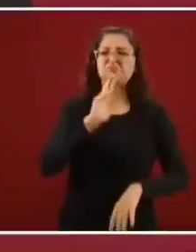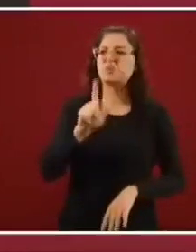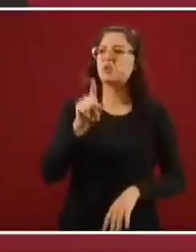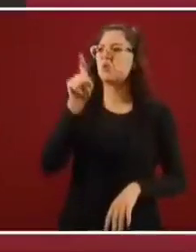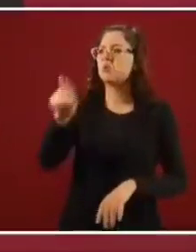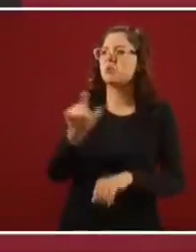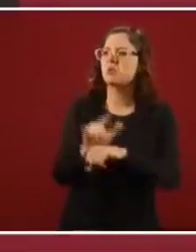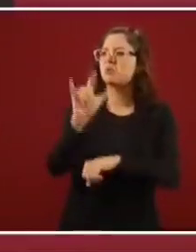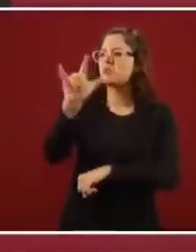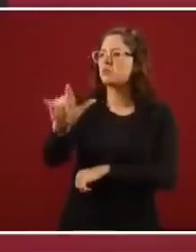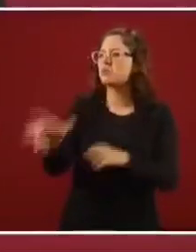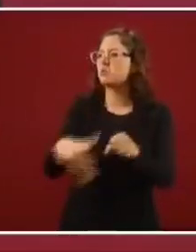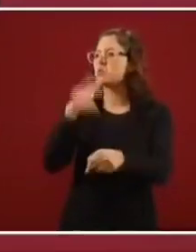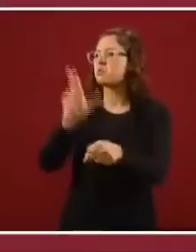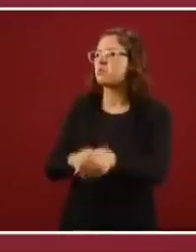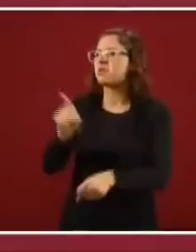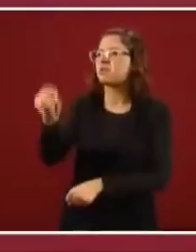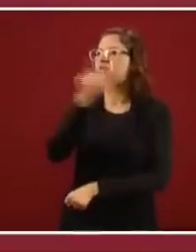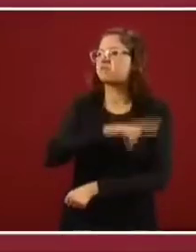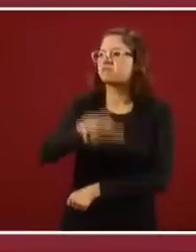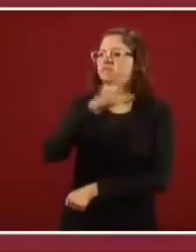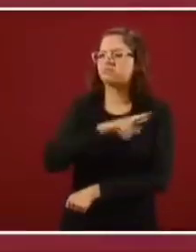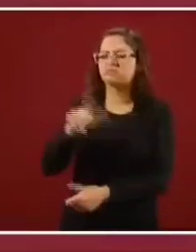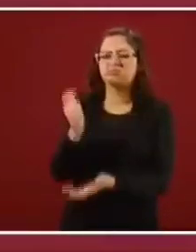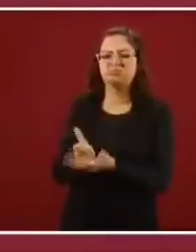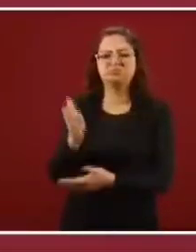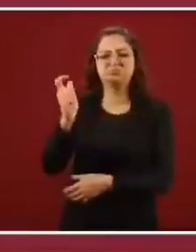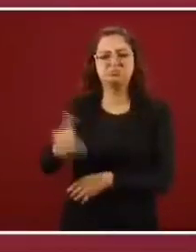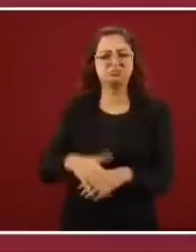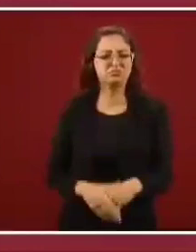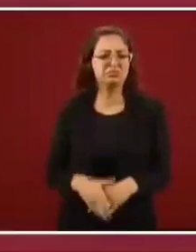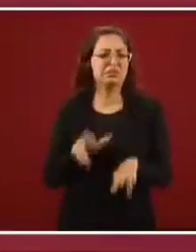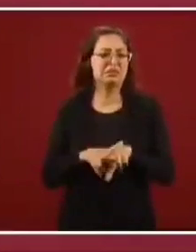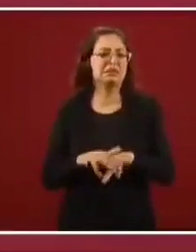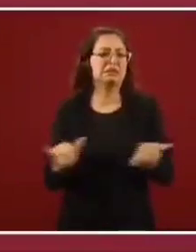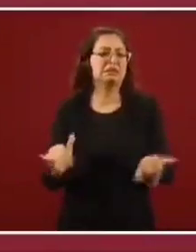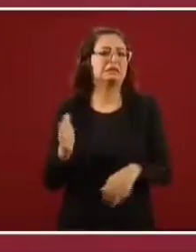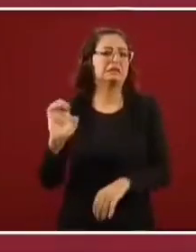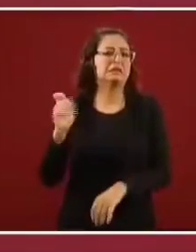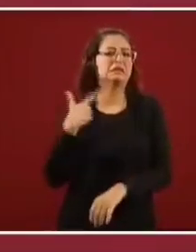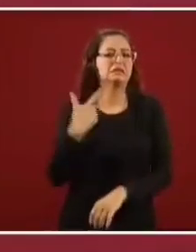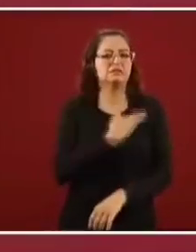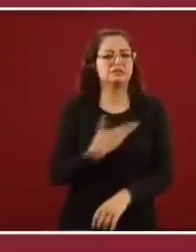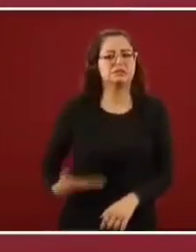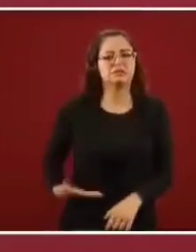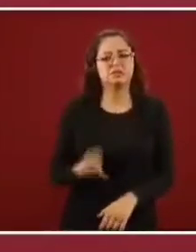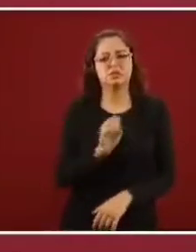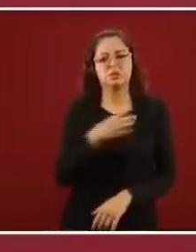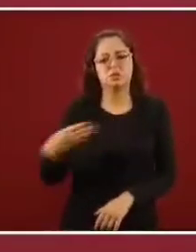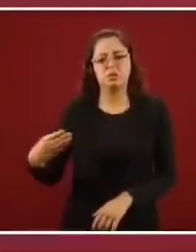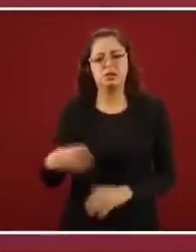O sea, ya es, ahora sí que ni Obama, o sea,